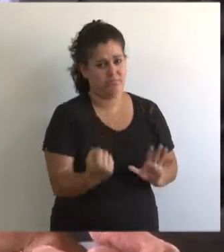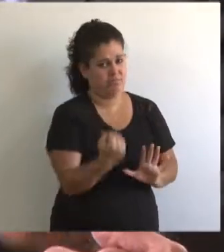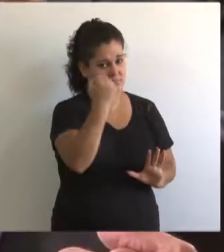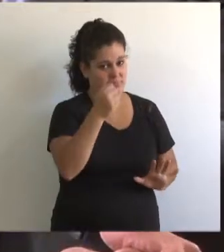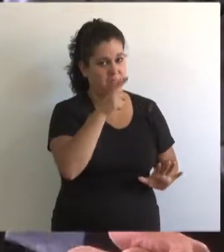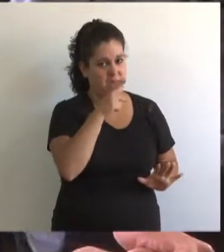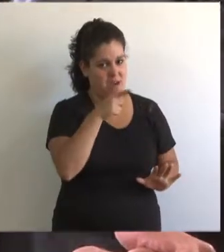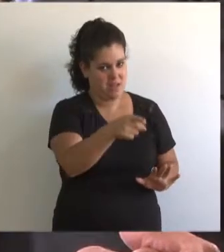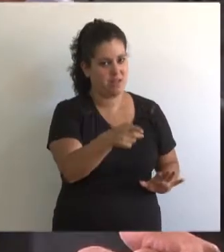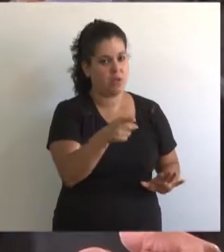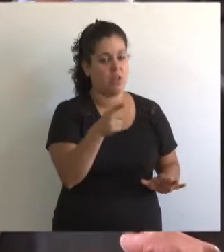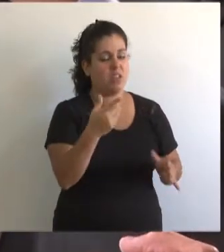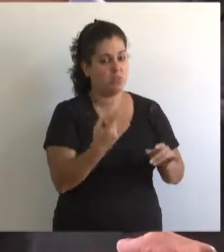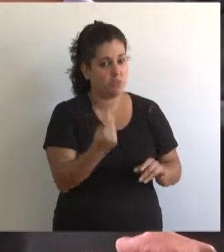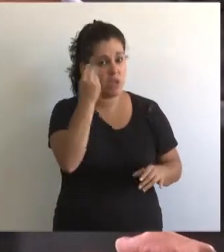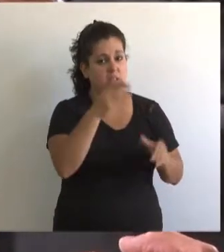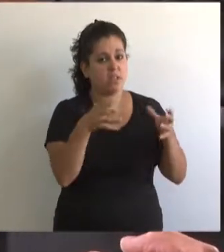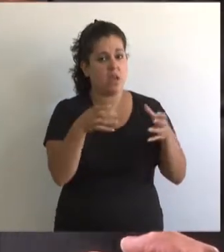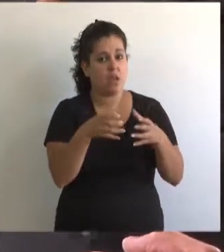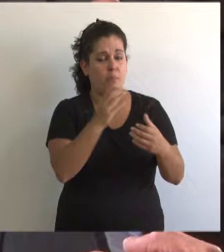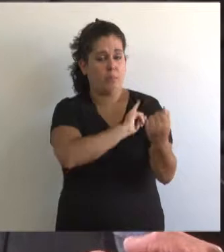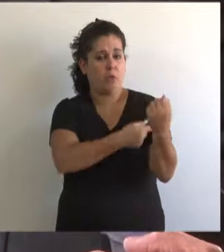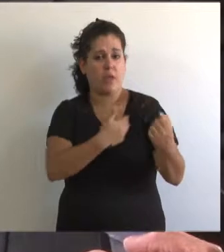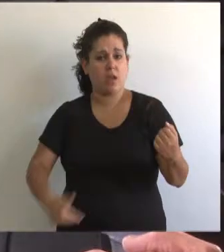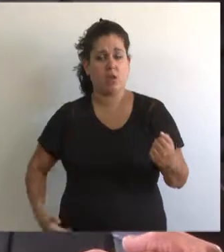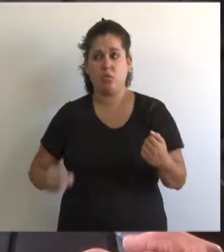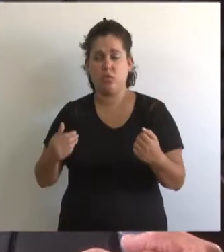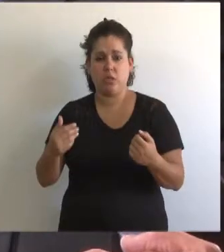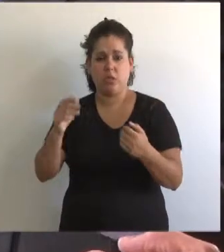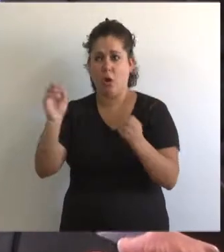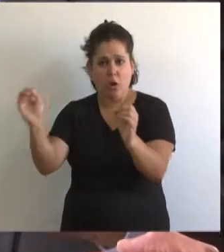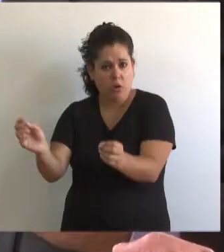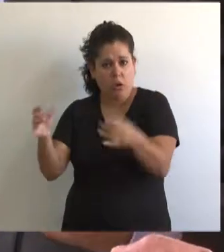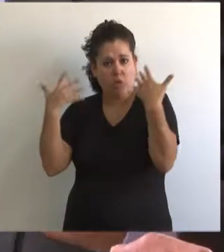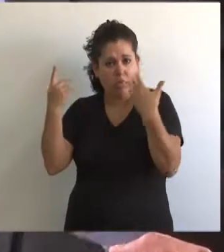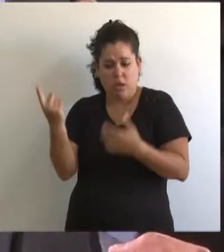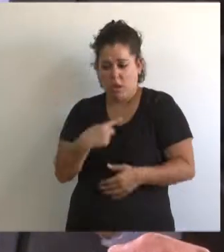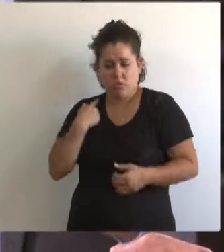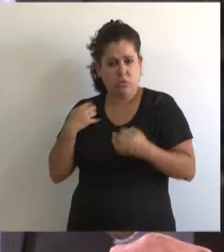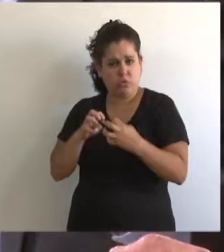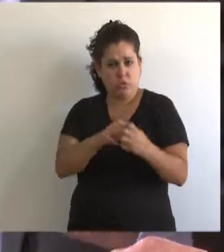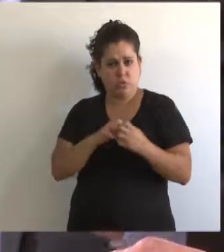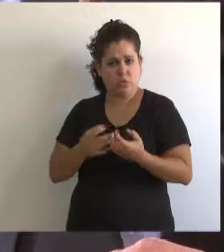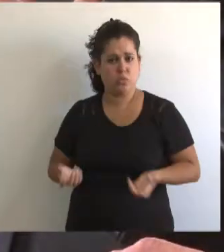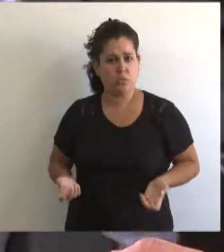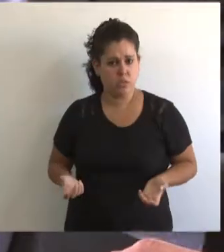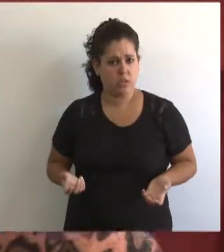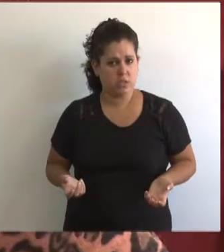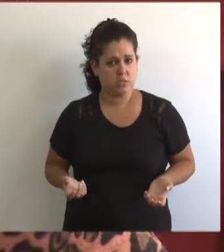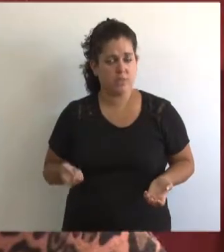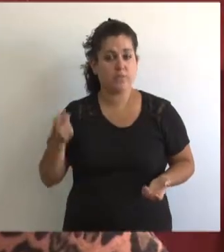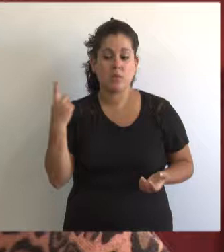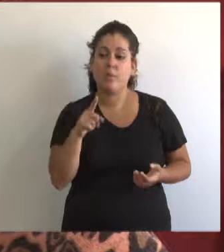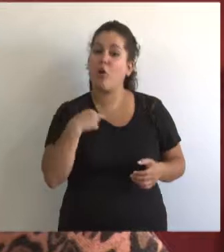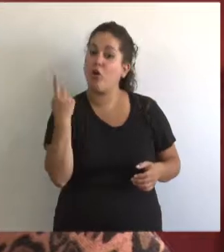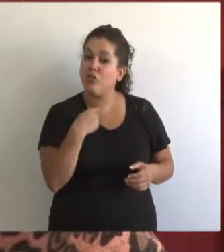posición. Habría que lograr que a veces el Ejecutivo nos deje debatir en el Congreso. Estamos debatiendo y no me dejas